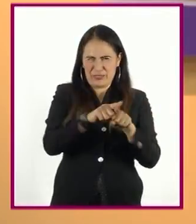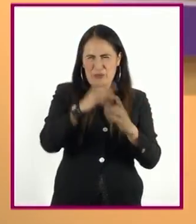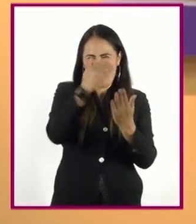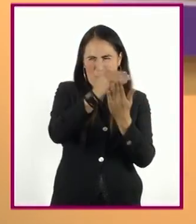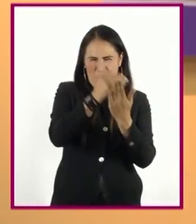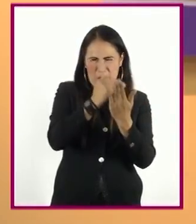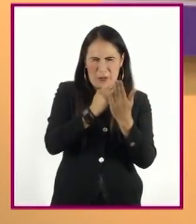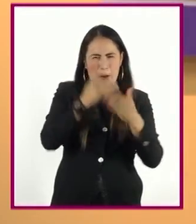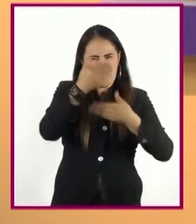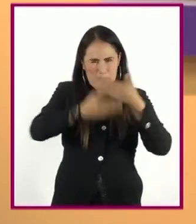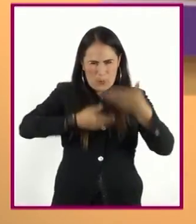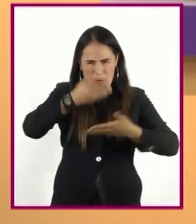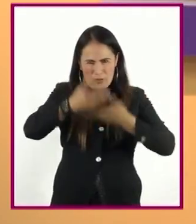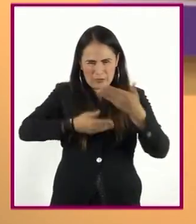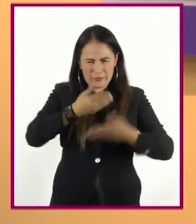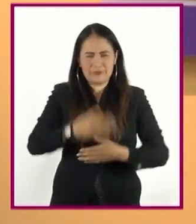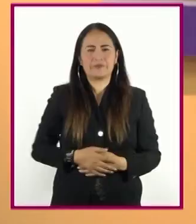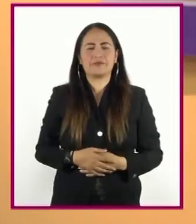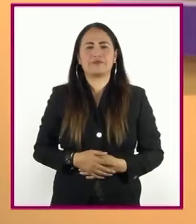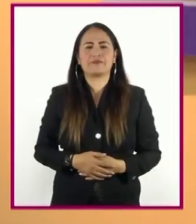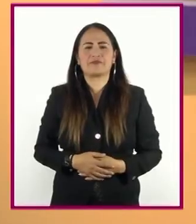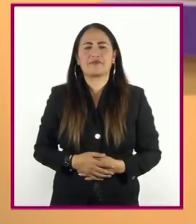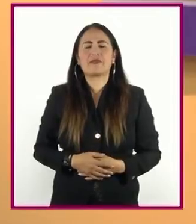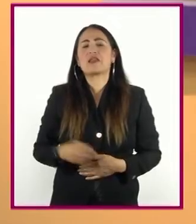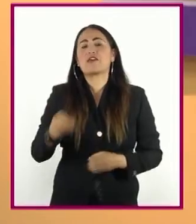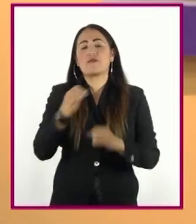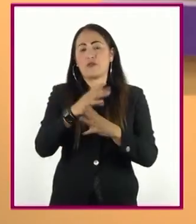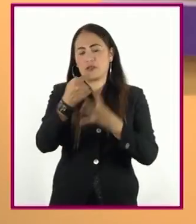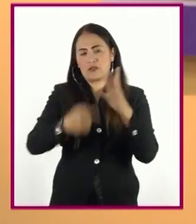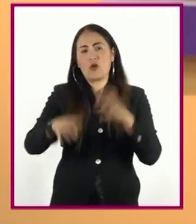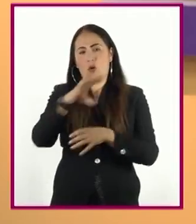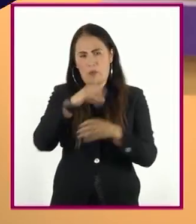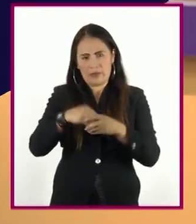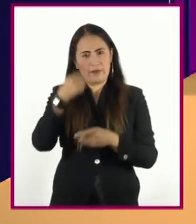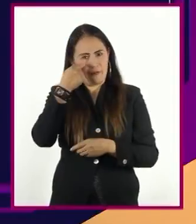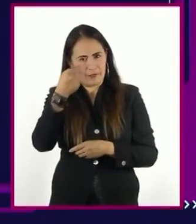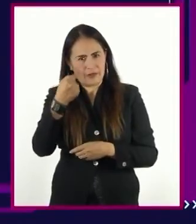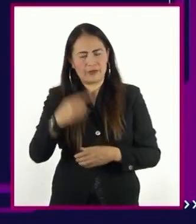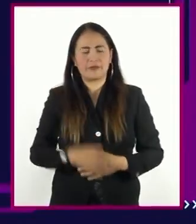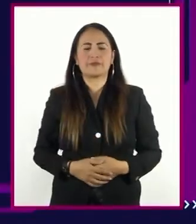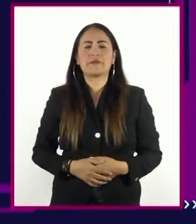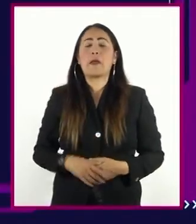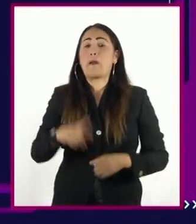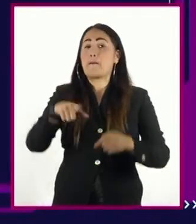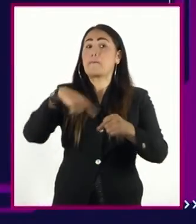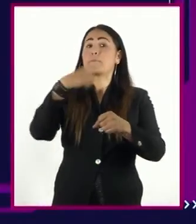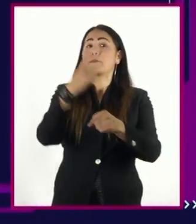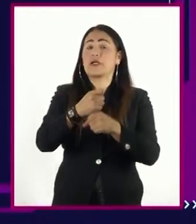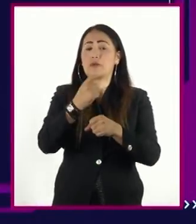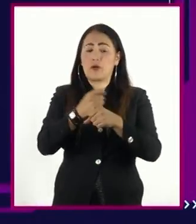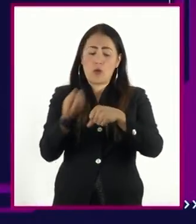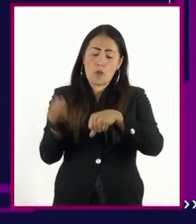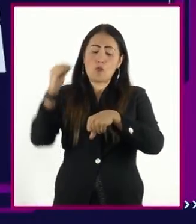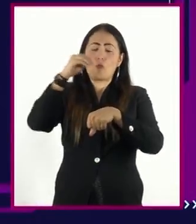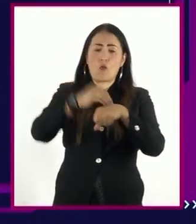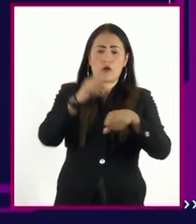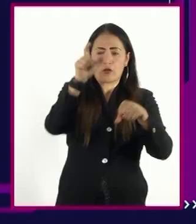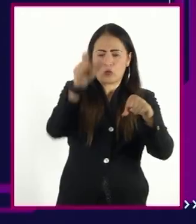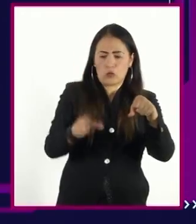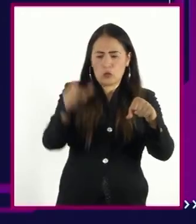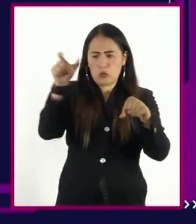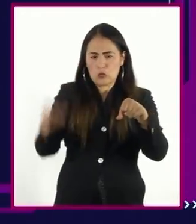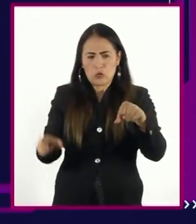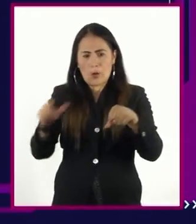alumnos tengan toda la información, realicemos lo siguiente. Lo primero que haremos es agregar las columnas a la